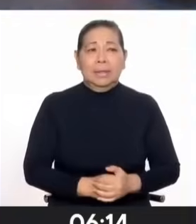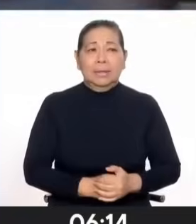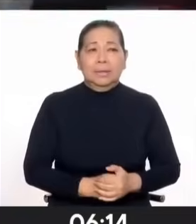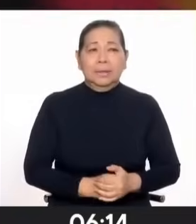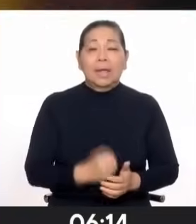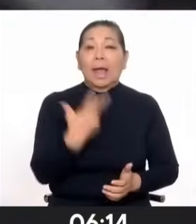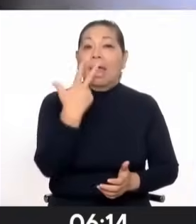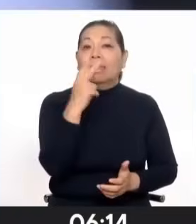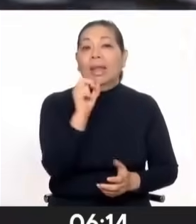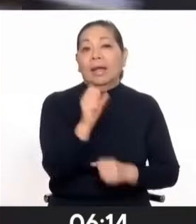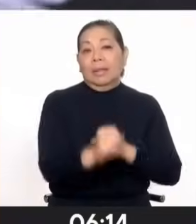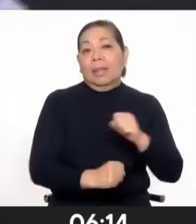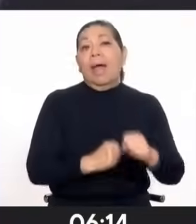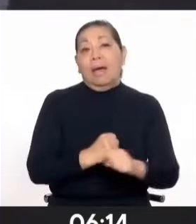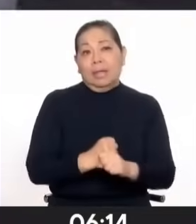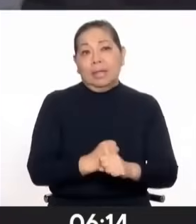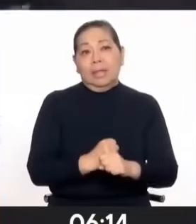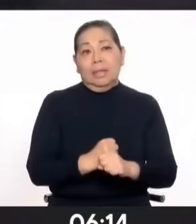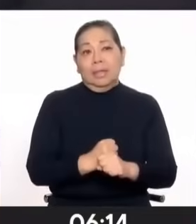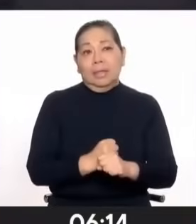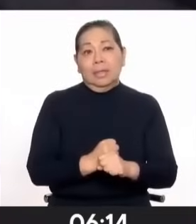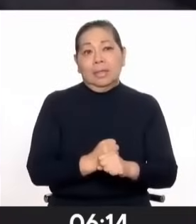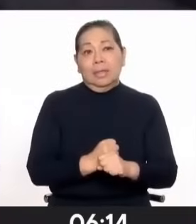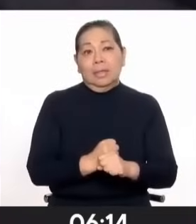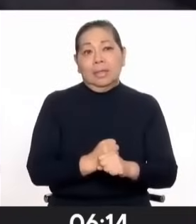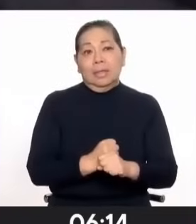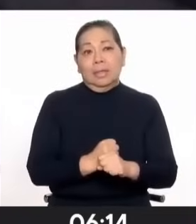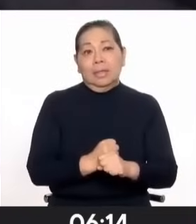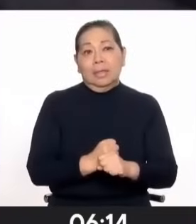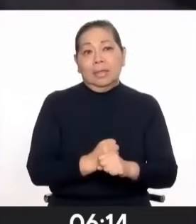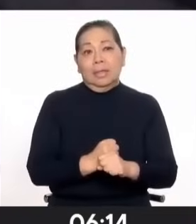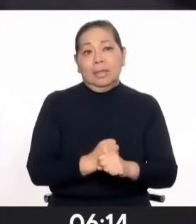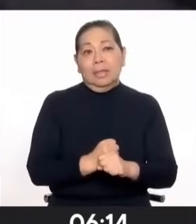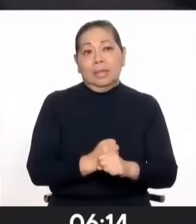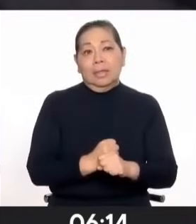Ya, 30 años ya estamos ocupando. Ahora, este es uno y el permiso que tenía.